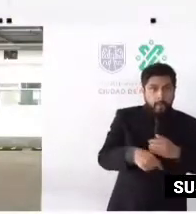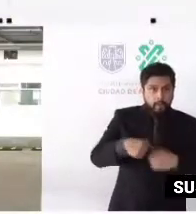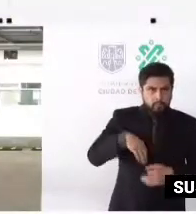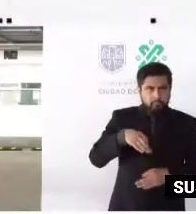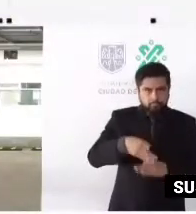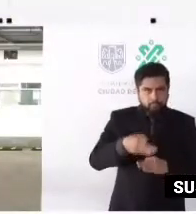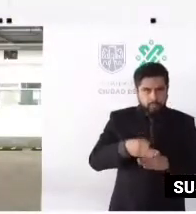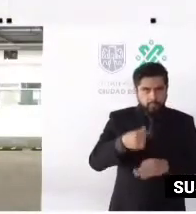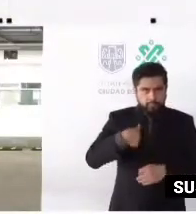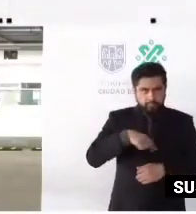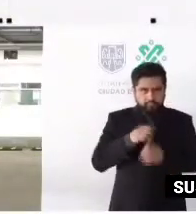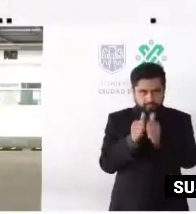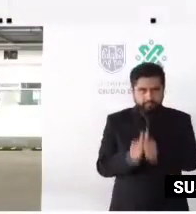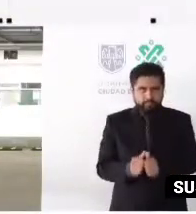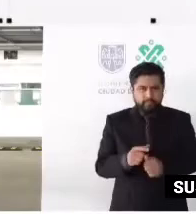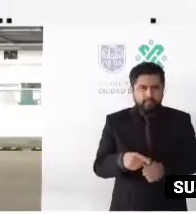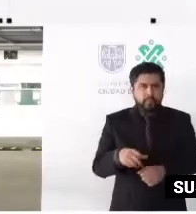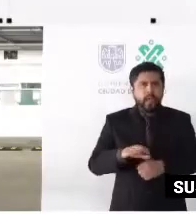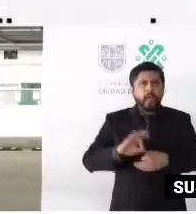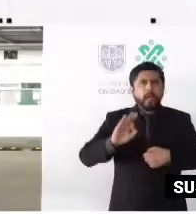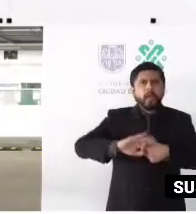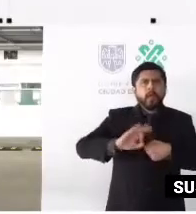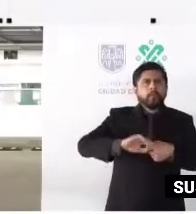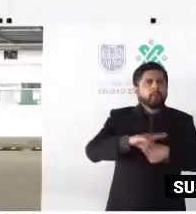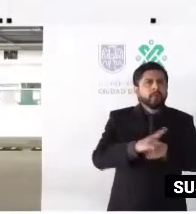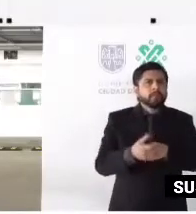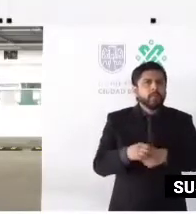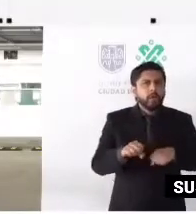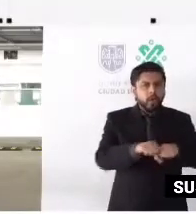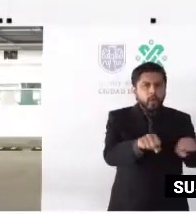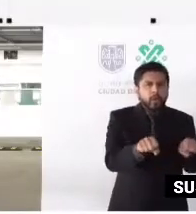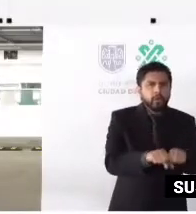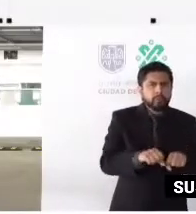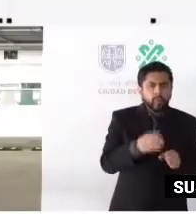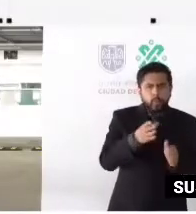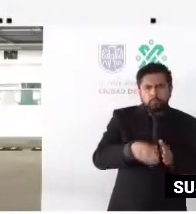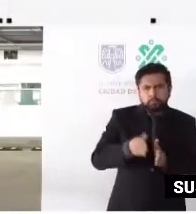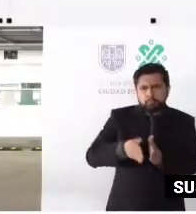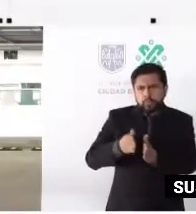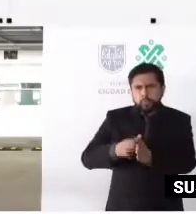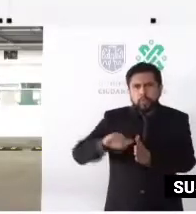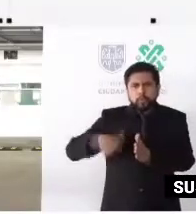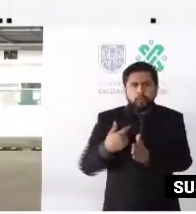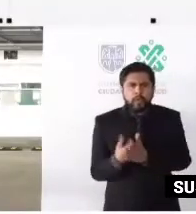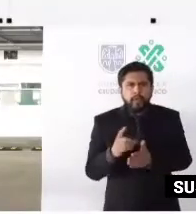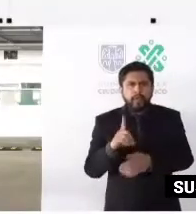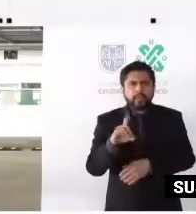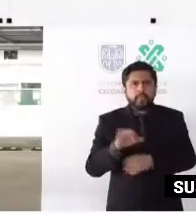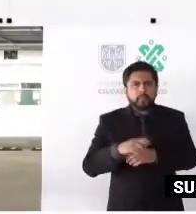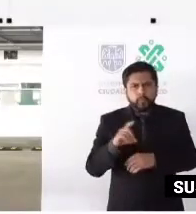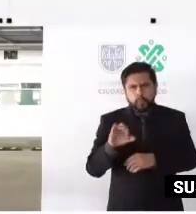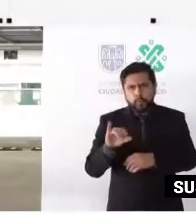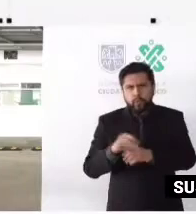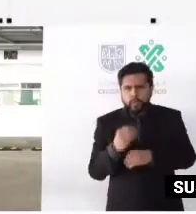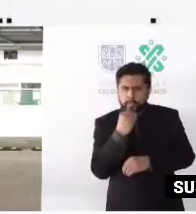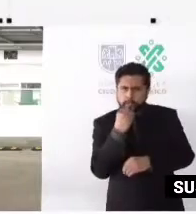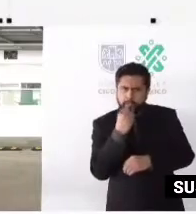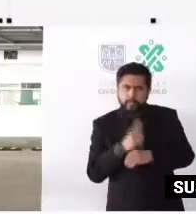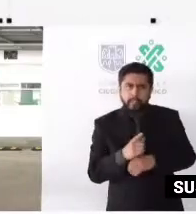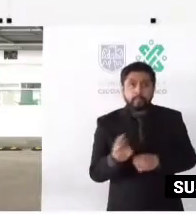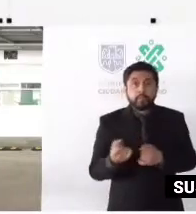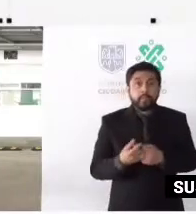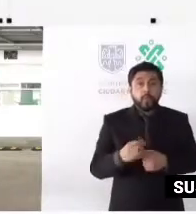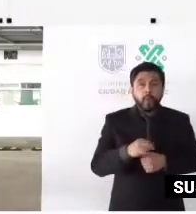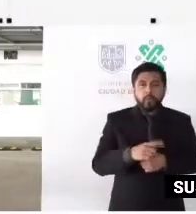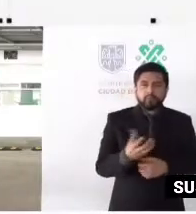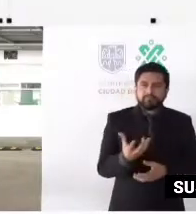encontramos, se encuentra un área de farmacia, unidosis, un almacén, área de enseñanza, dietología, lavandería y un área de